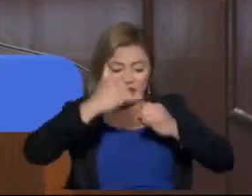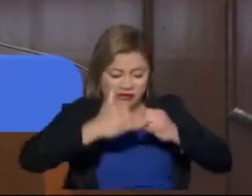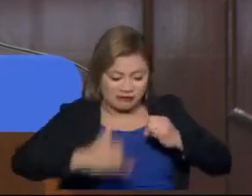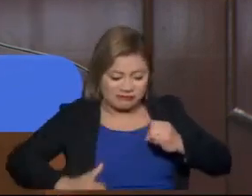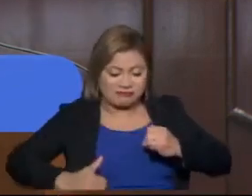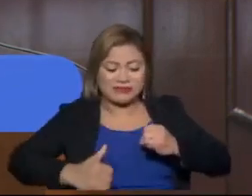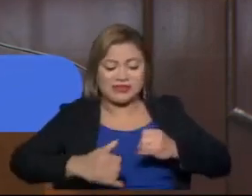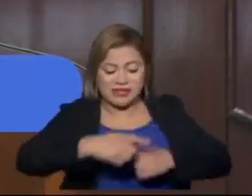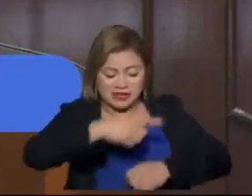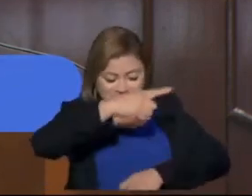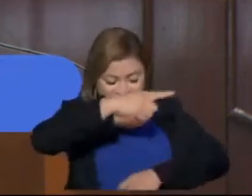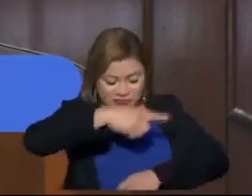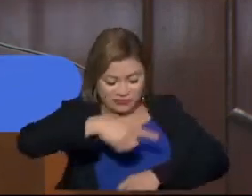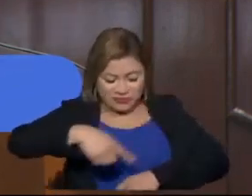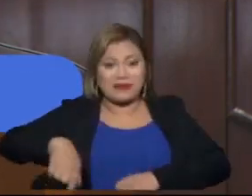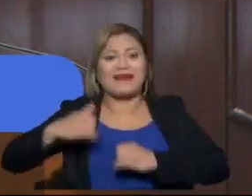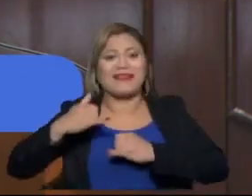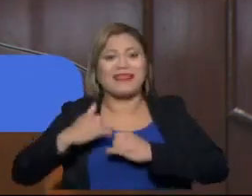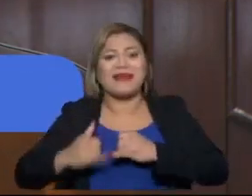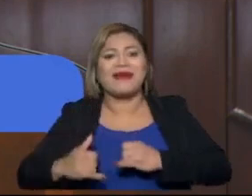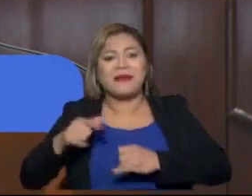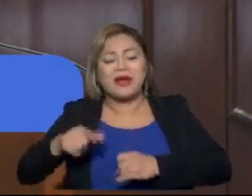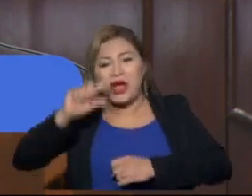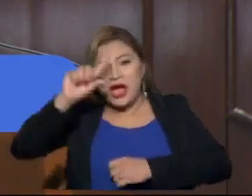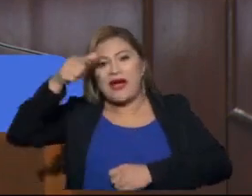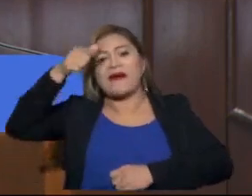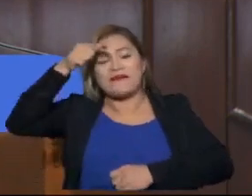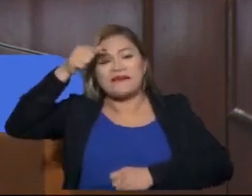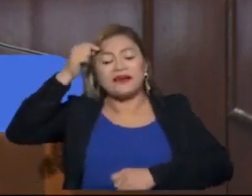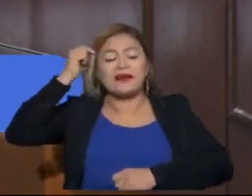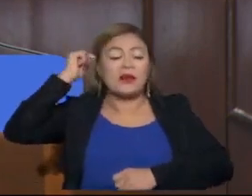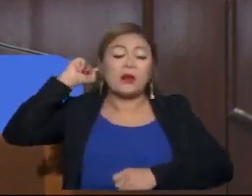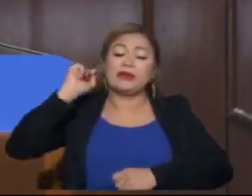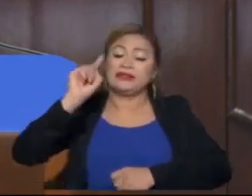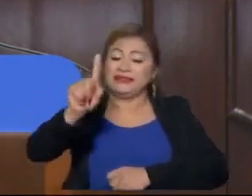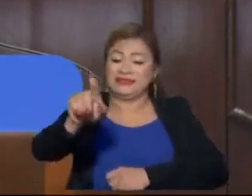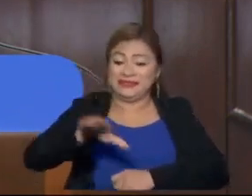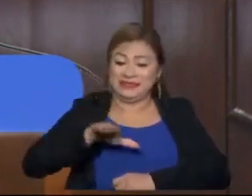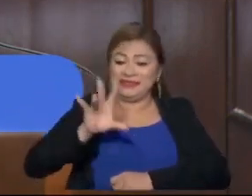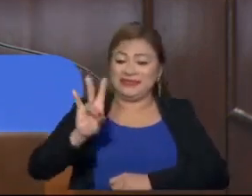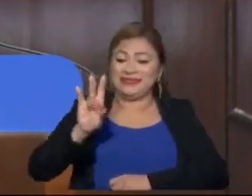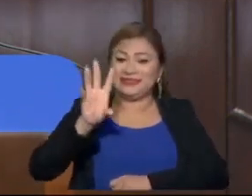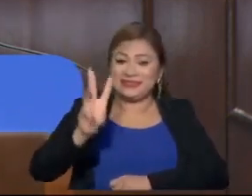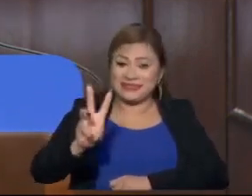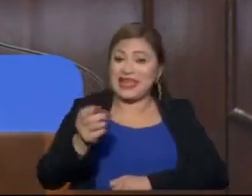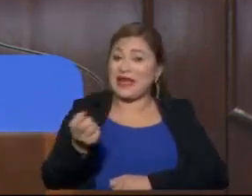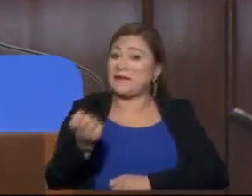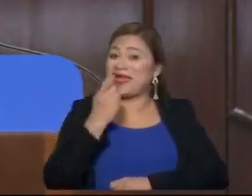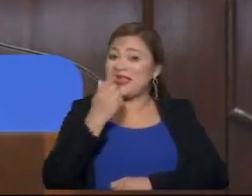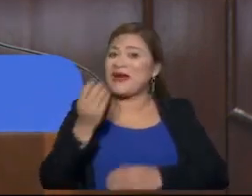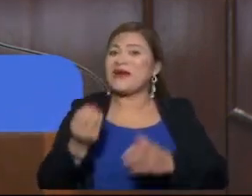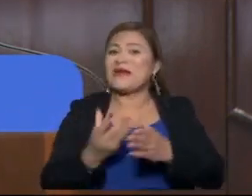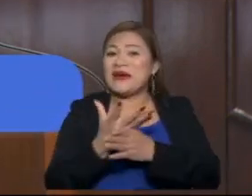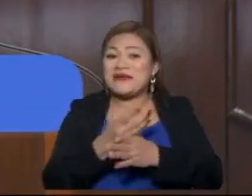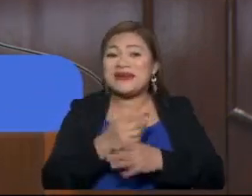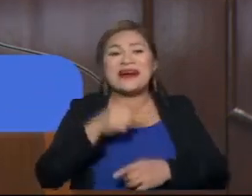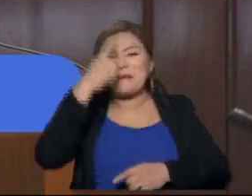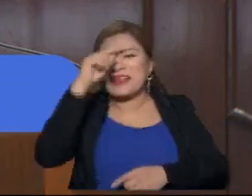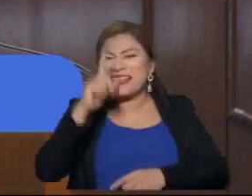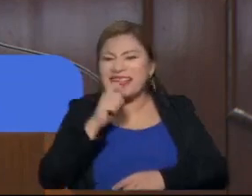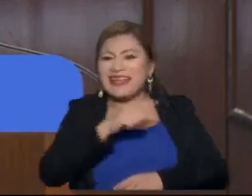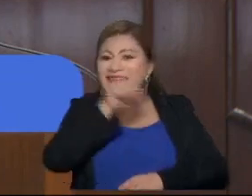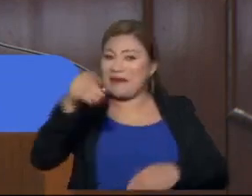de esta compra, logrando la adquisición de 176 medicamentos